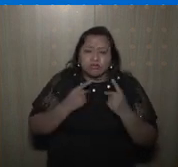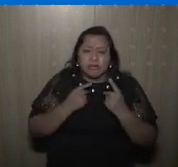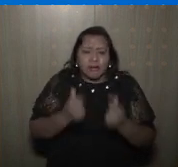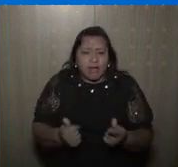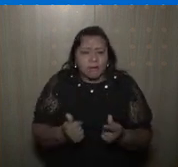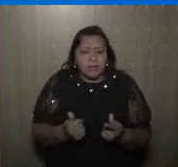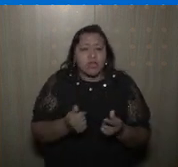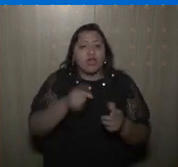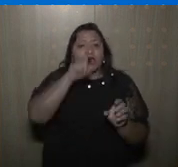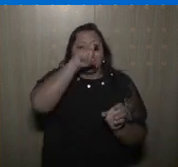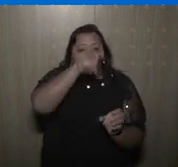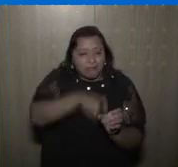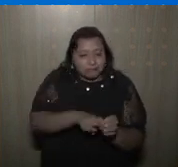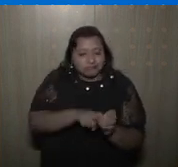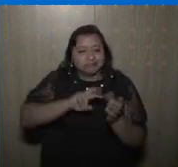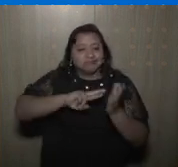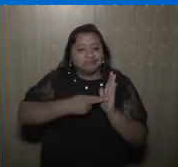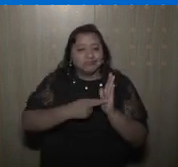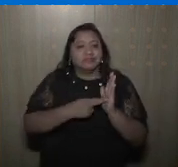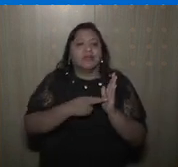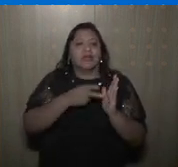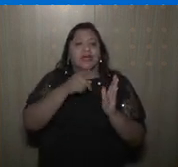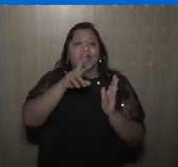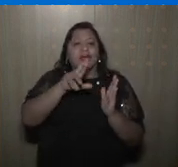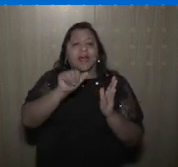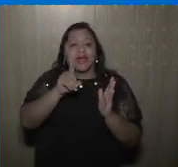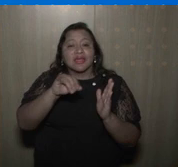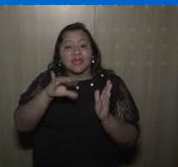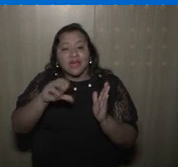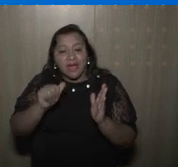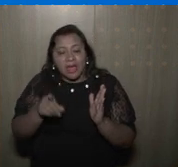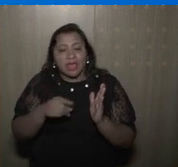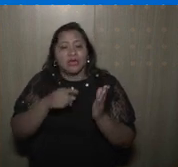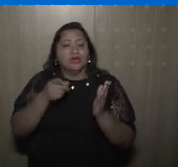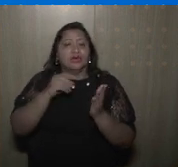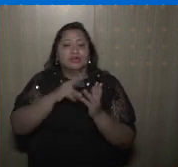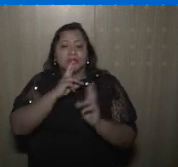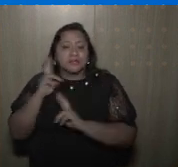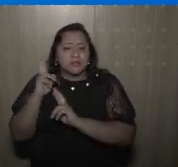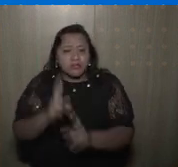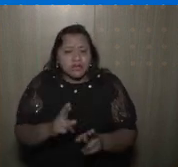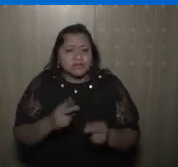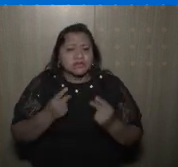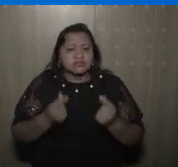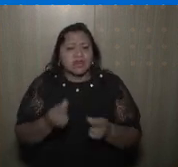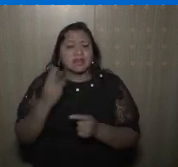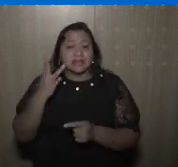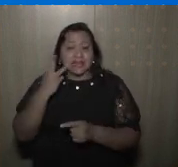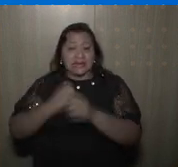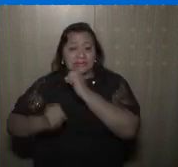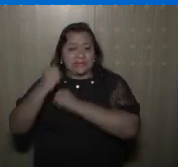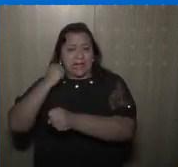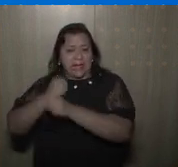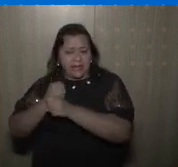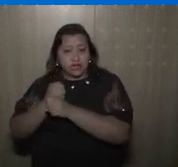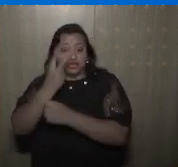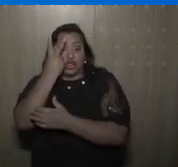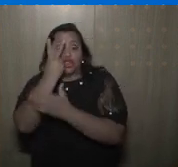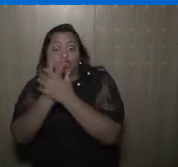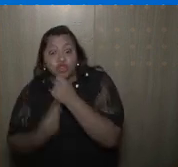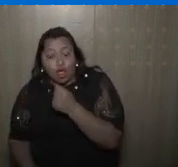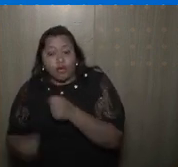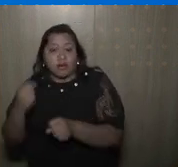como de radicado, en los cuales en promedio para nuestra institución en los últimos 3 años ha sido el doble de lo estipulado en la